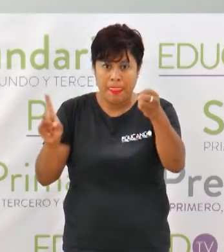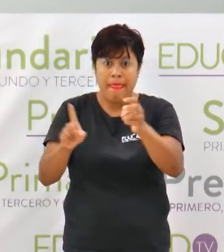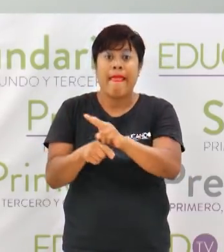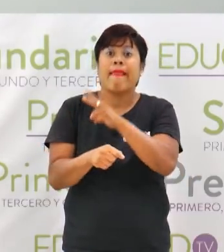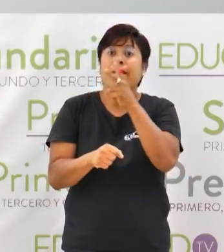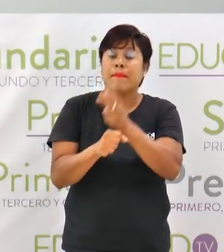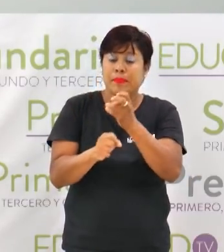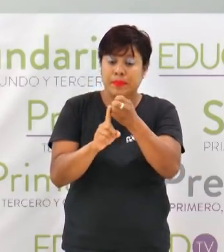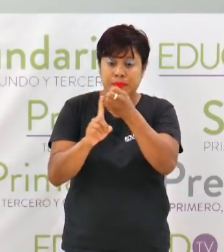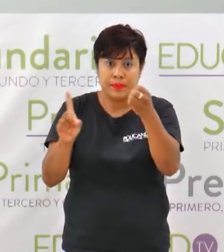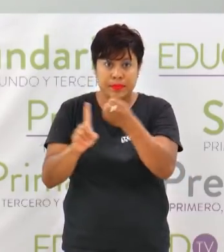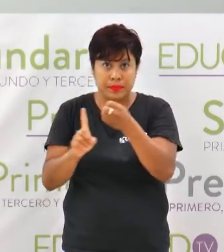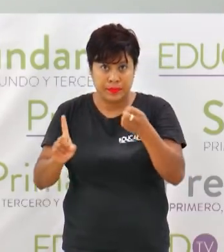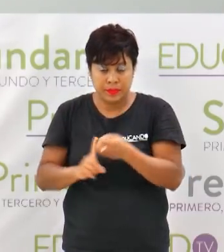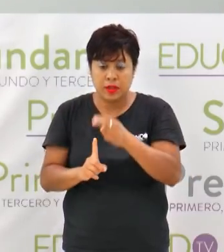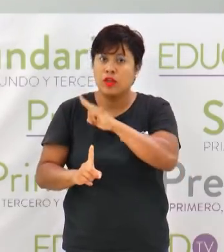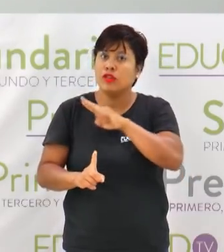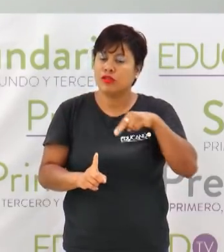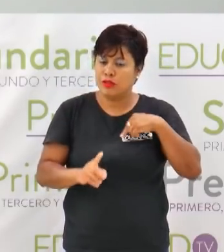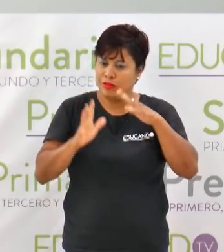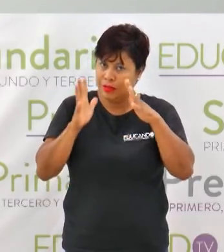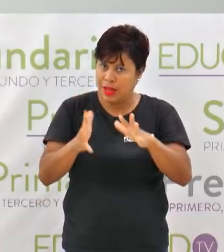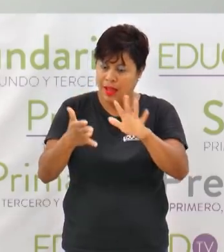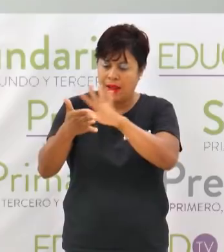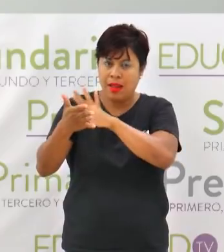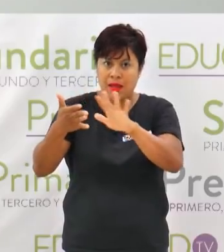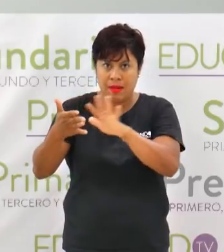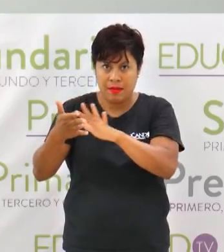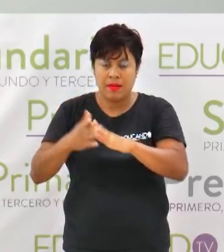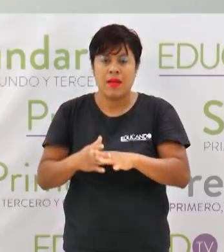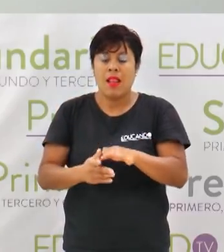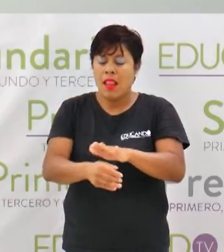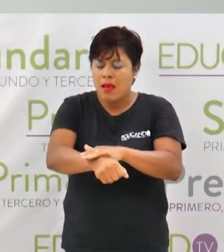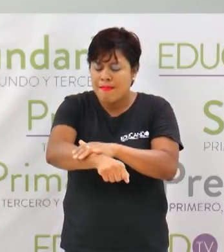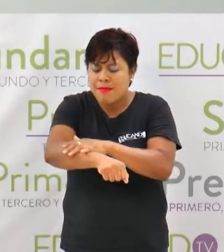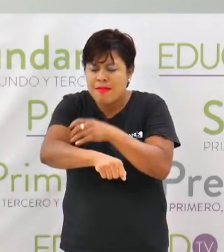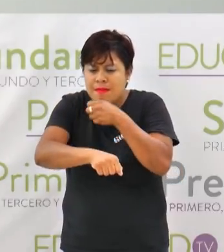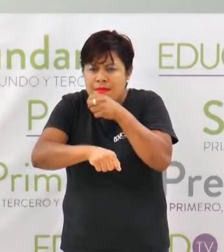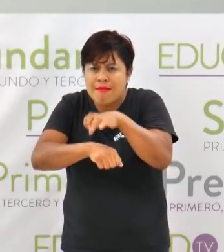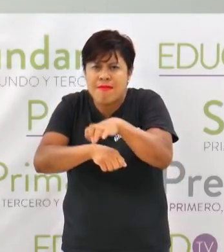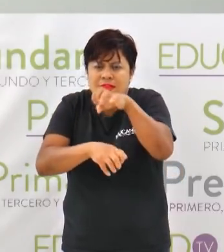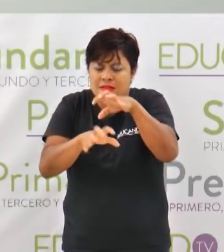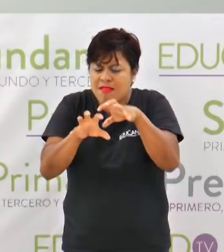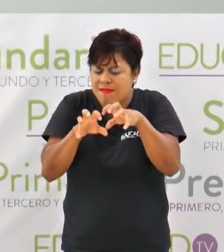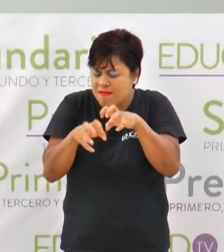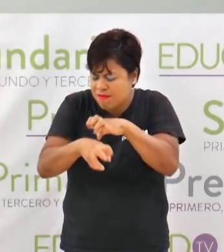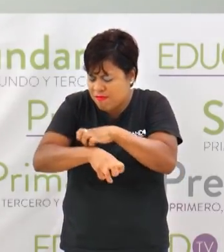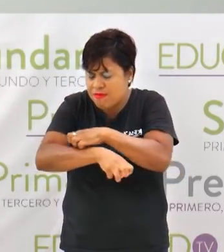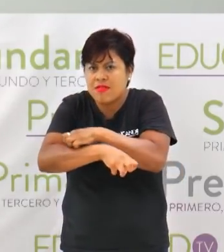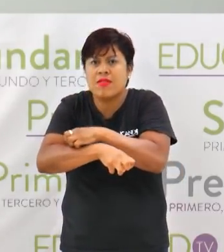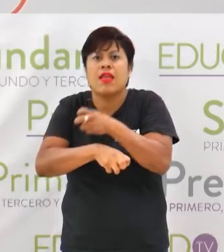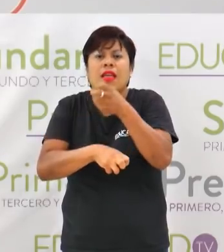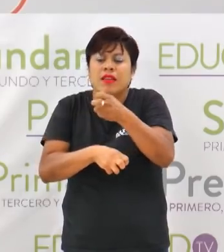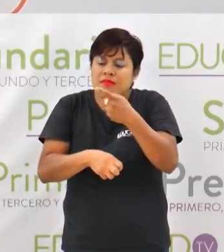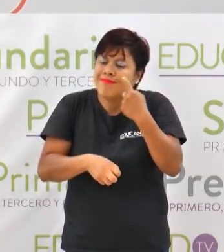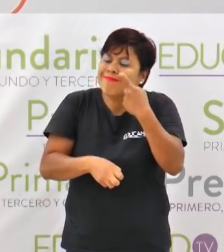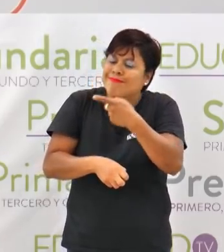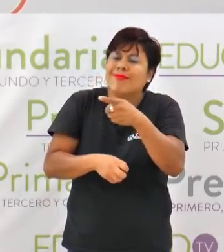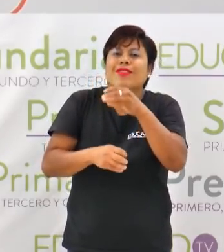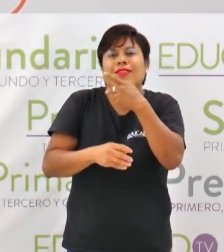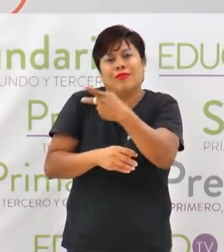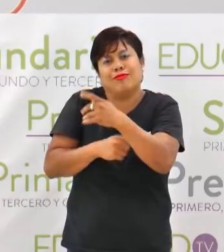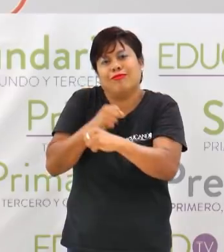la segunda oración que ya leímos, la piel de la anciana de textura irregular revela su